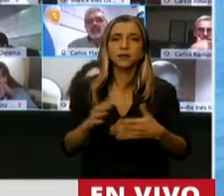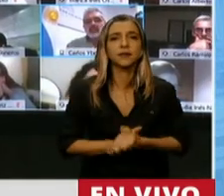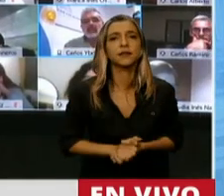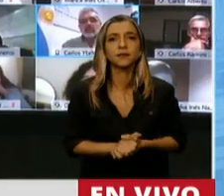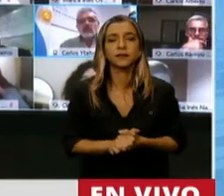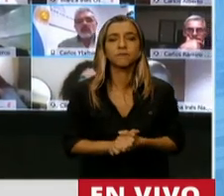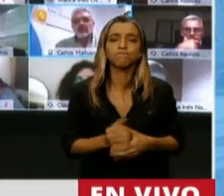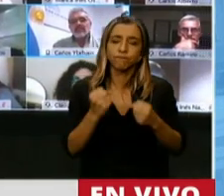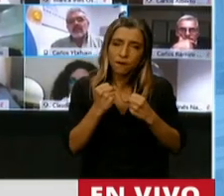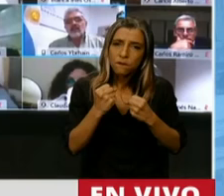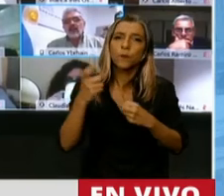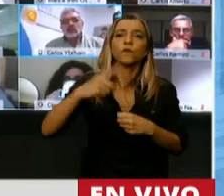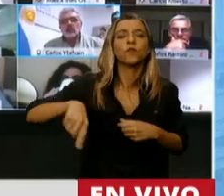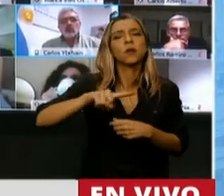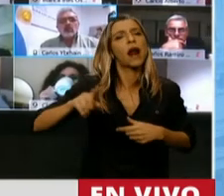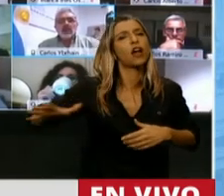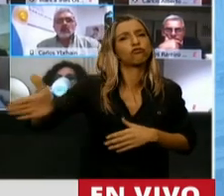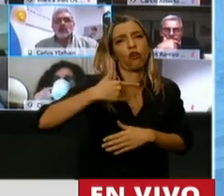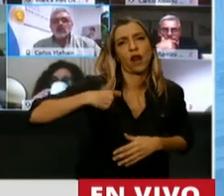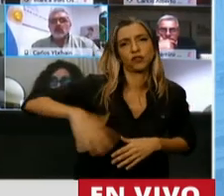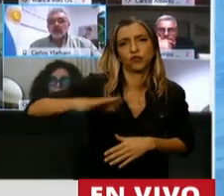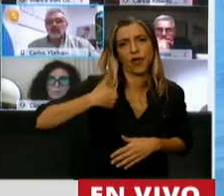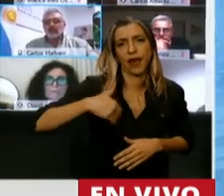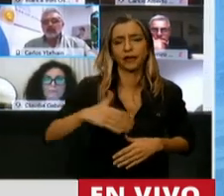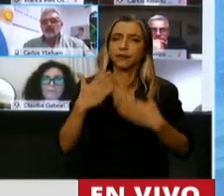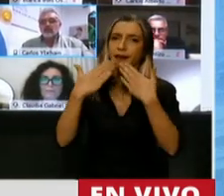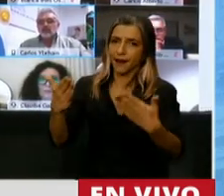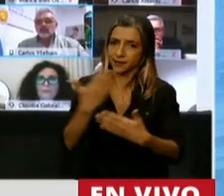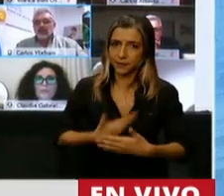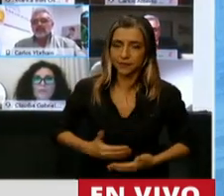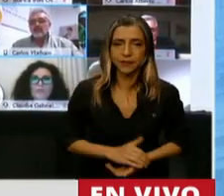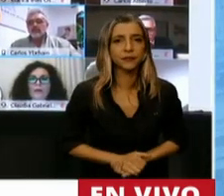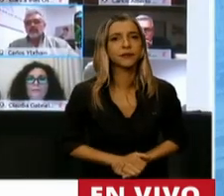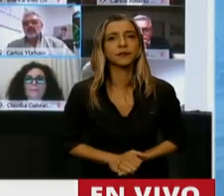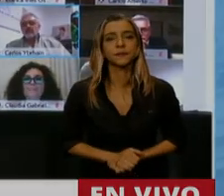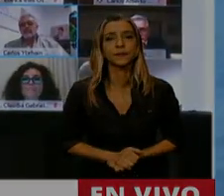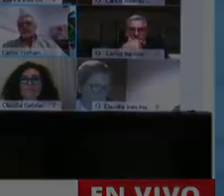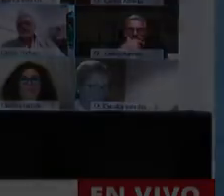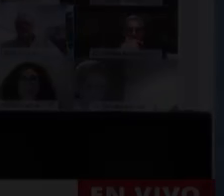fuerza a todos a todo mi pueblo argentino gracias presidente gracias a diputado